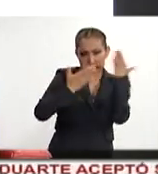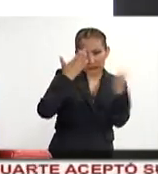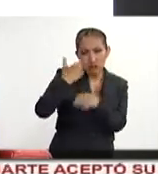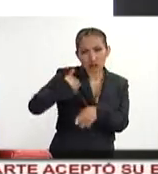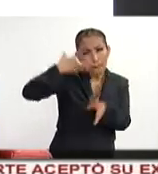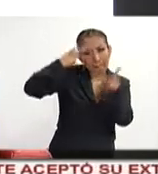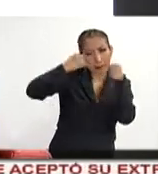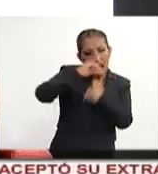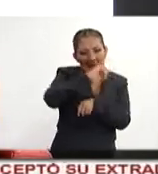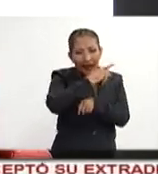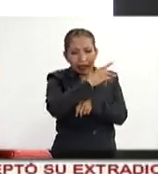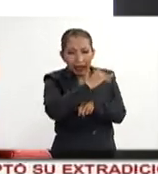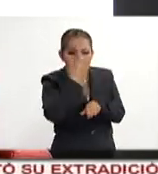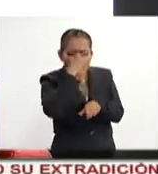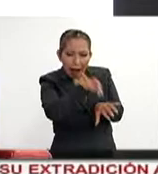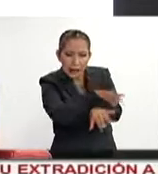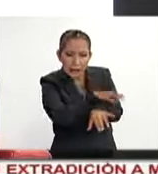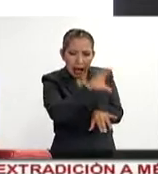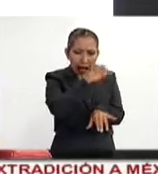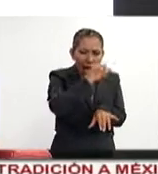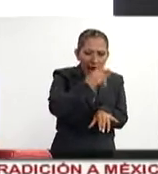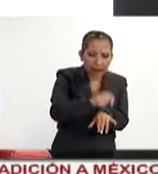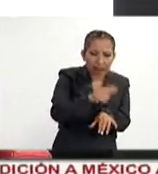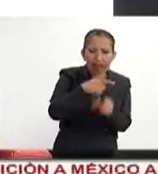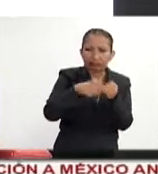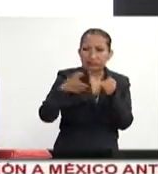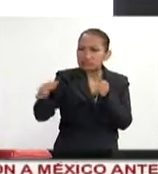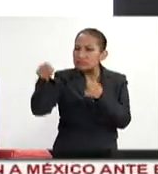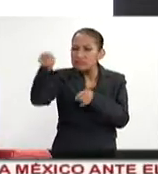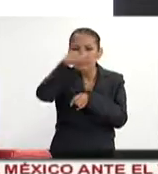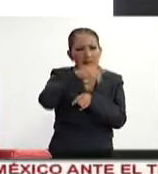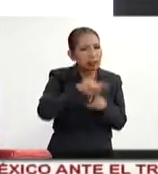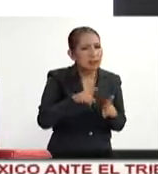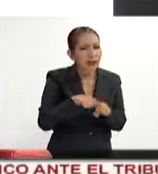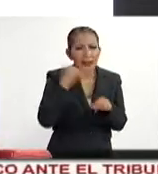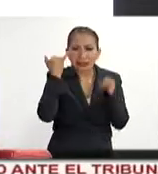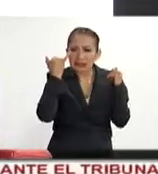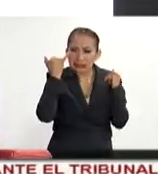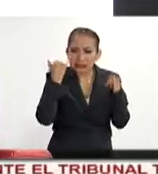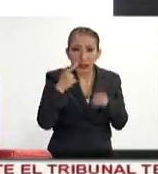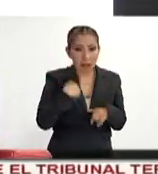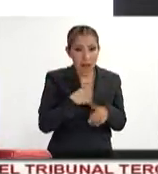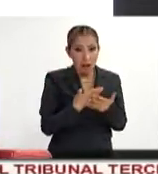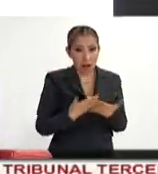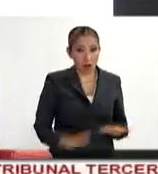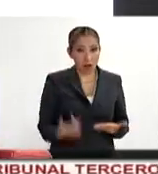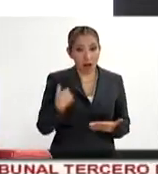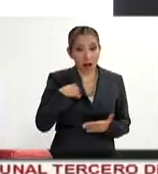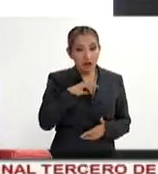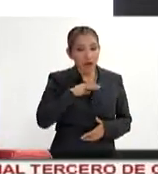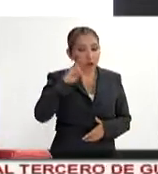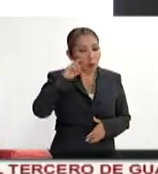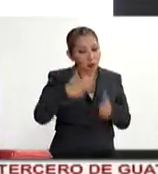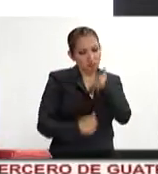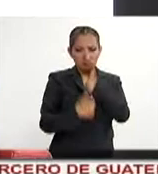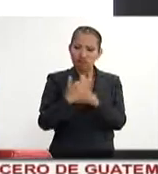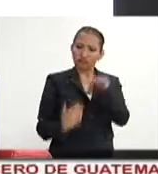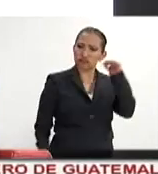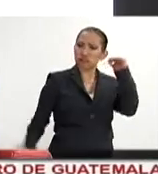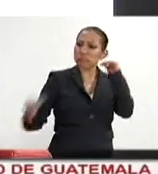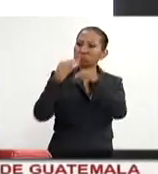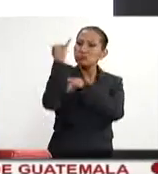ingeniería, tanto para la parte del diseño, CAD, FEN y todo esto, y es donde hoy en día pues podemos decir que nos podemos competir a un